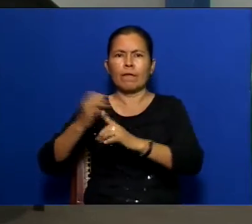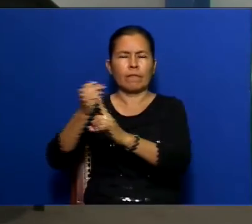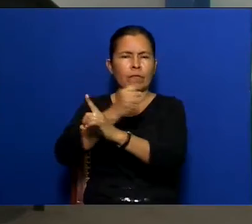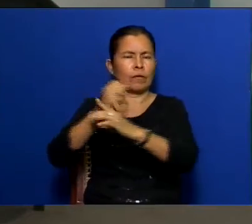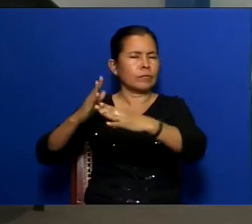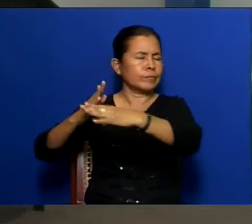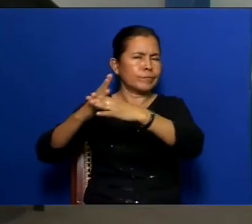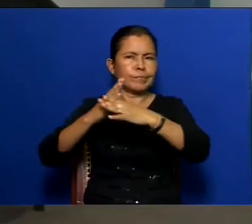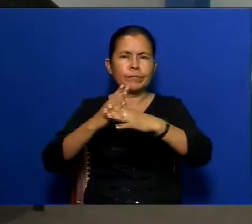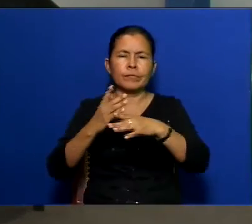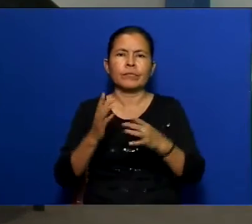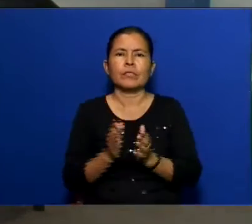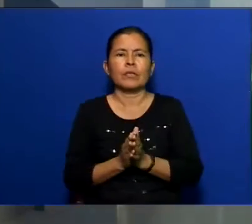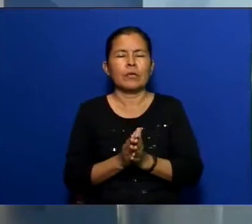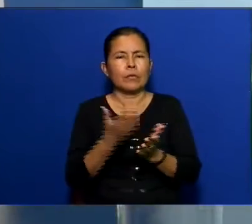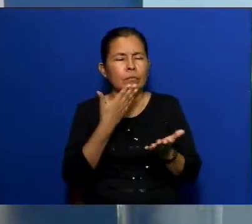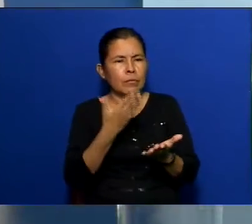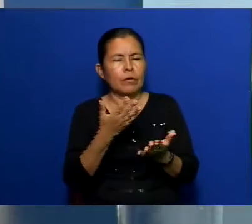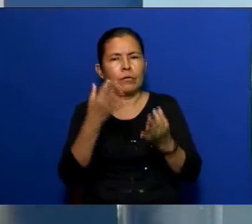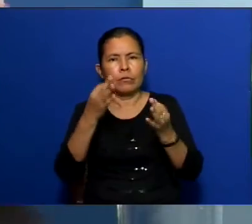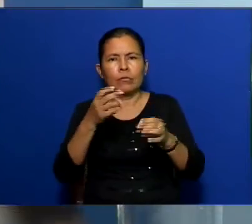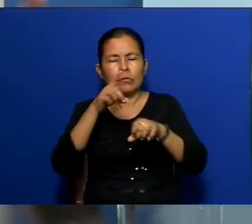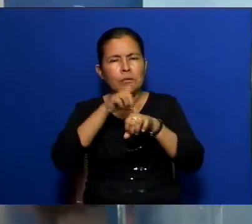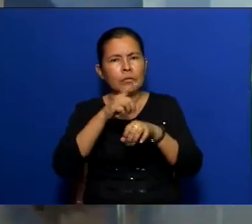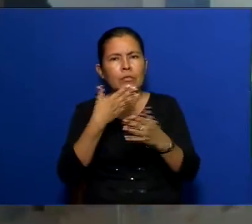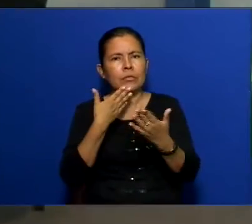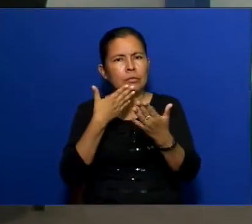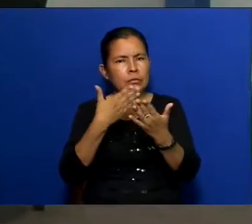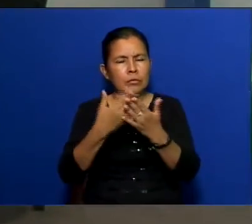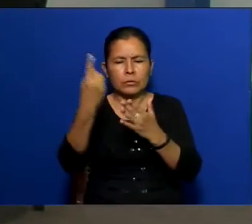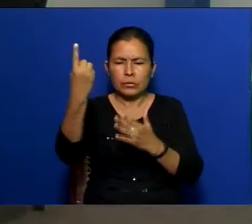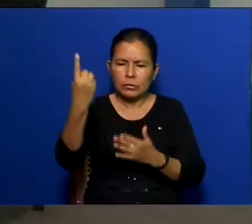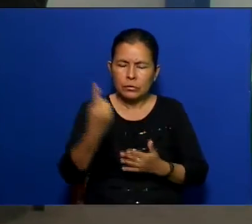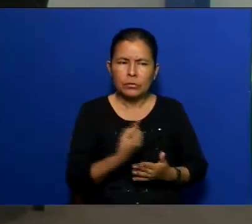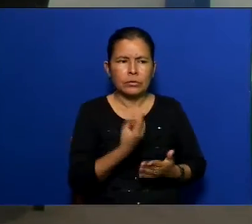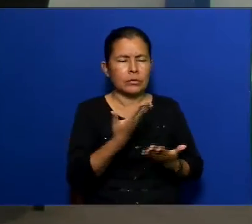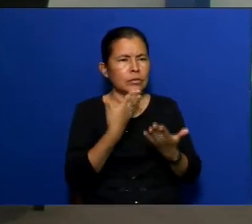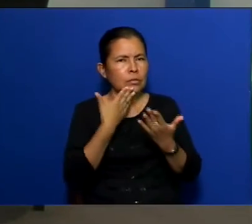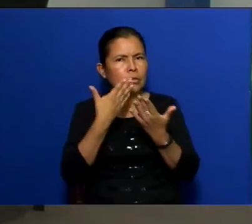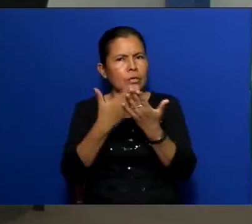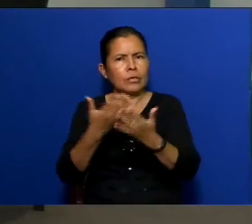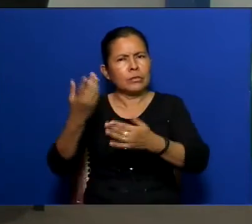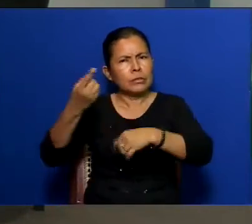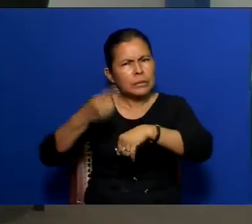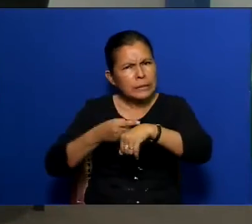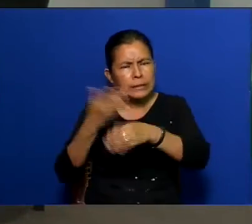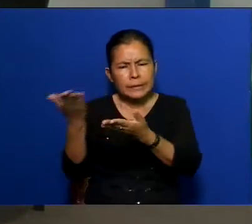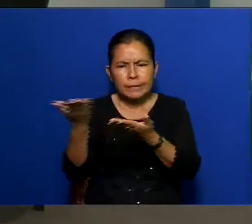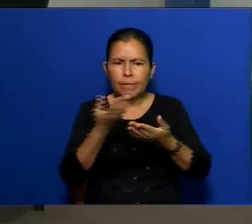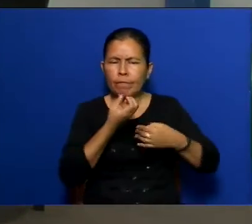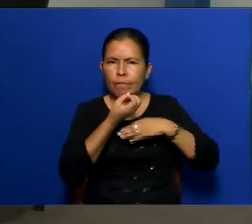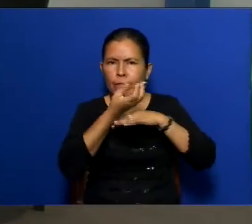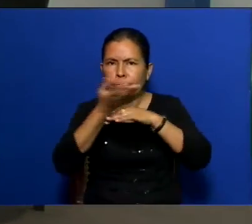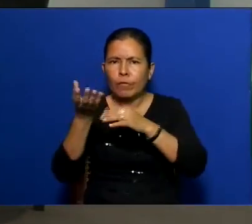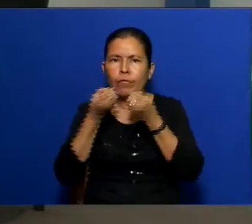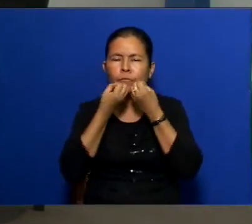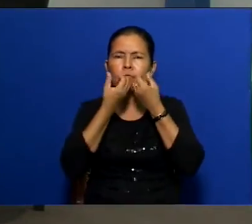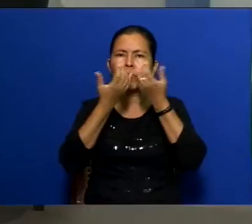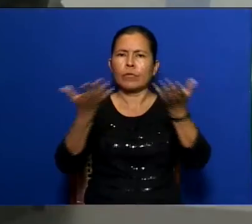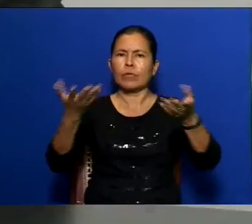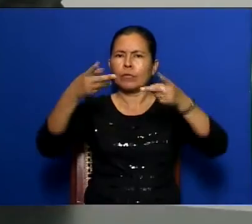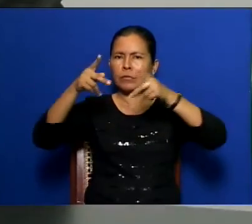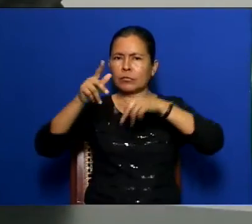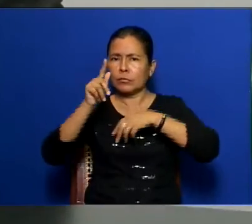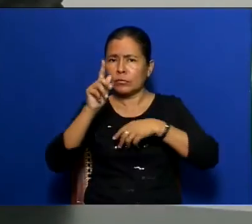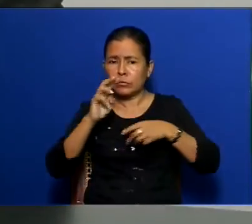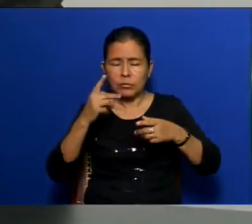a nosotros nos resta agradecer su presencia. Gracias por permitirnos darnos a conocer a las y los televidentes